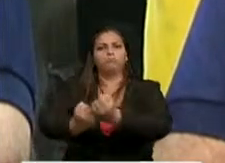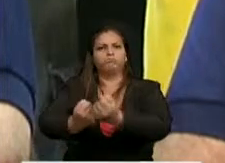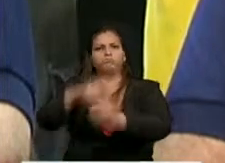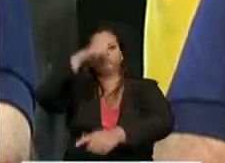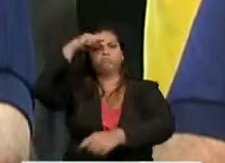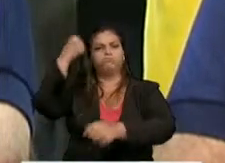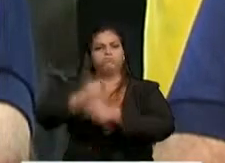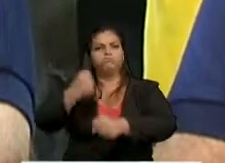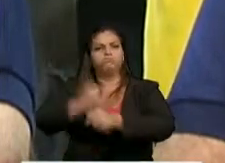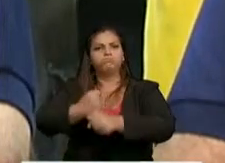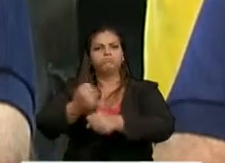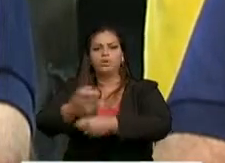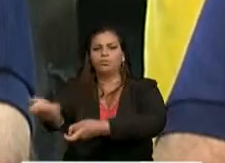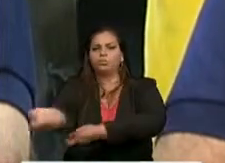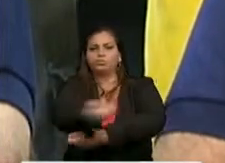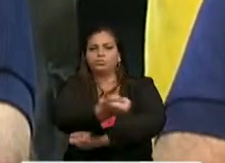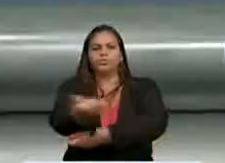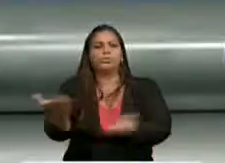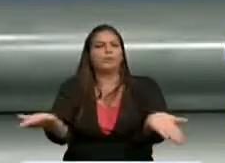forestal en la ciudad de Quito.